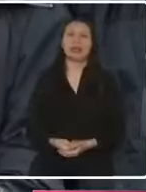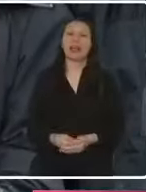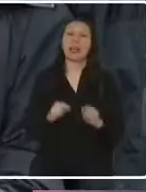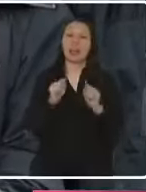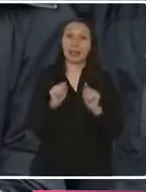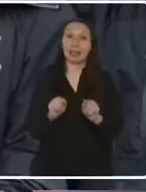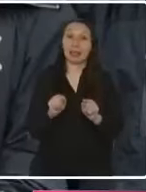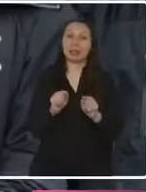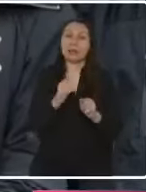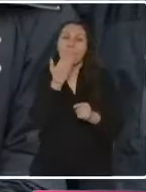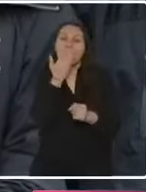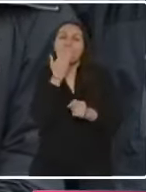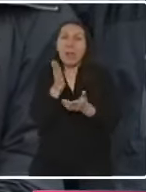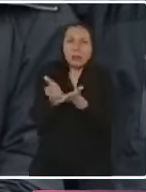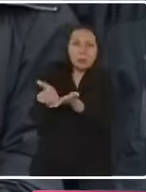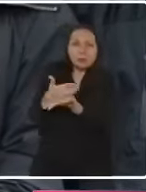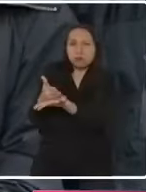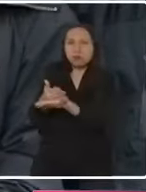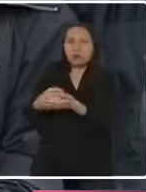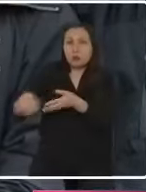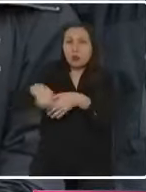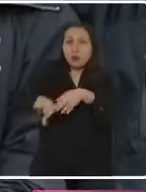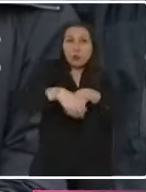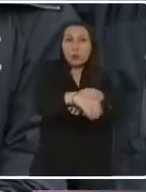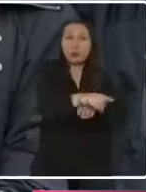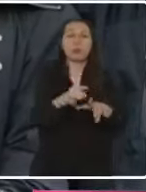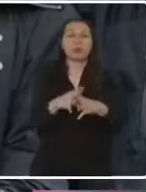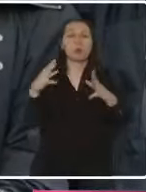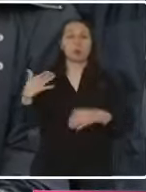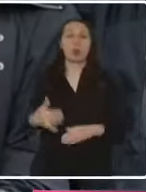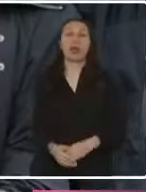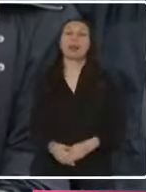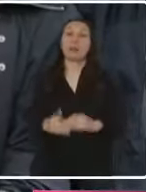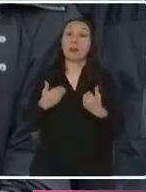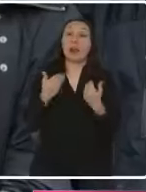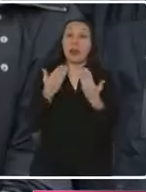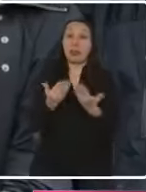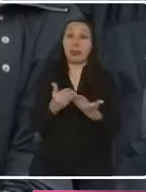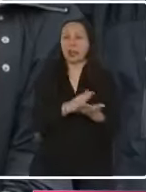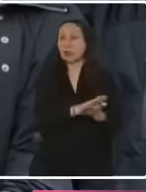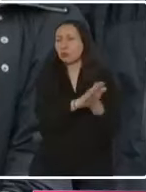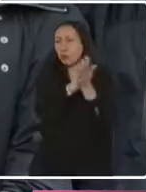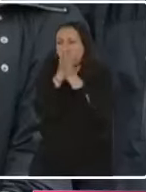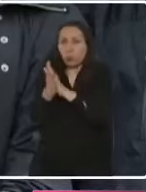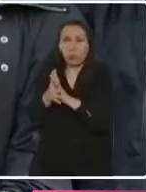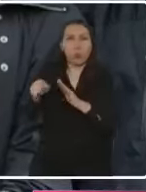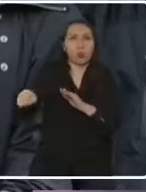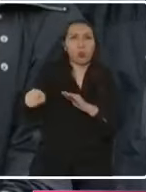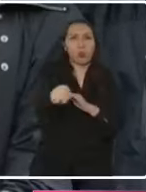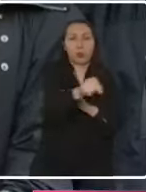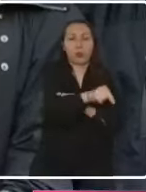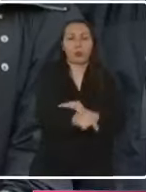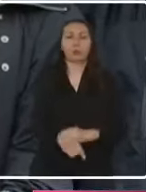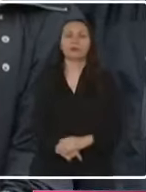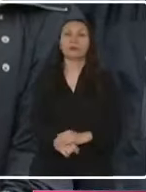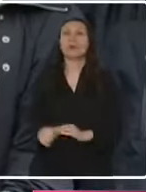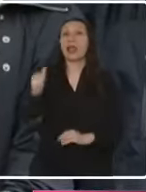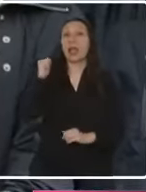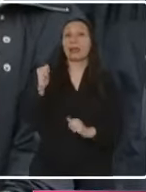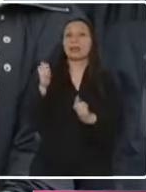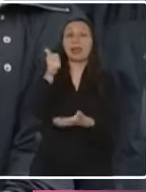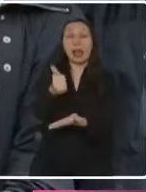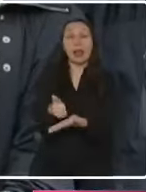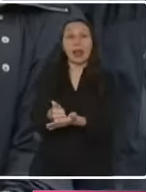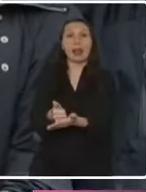esa, afinar, mejorar esa cadena de suministros es tremendamente importante para llegar a todas partes. Ayer estuvimos